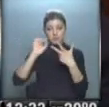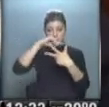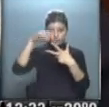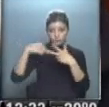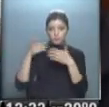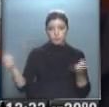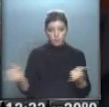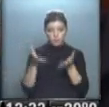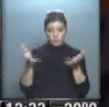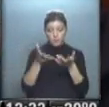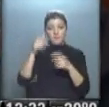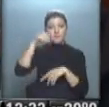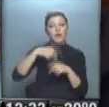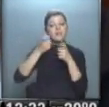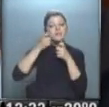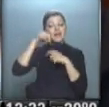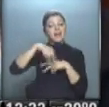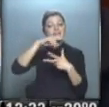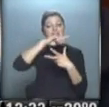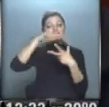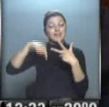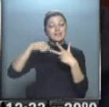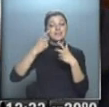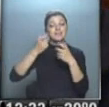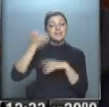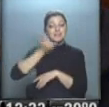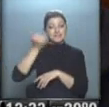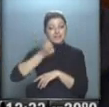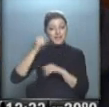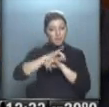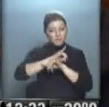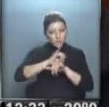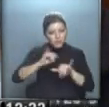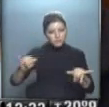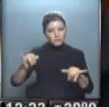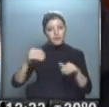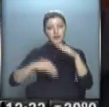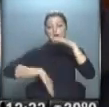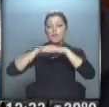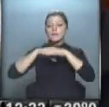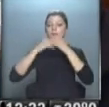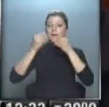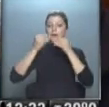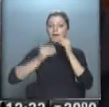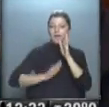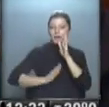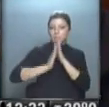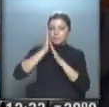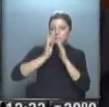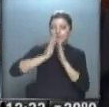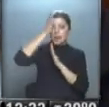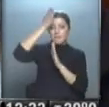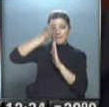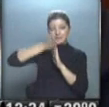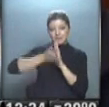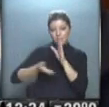señales tengan pantallas de difusión. Los límites son precisamente para evitar la integración vertical y que estas señales, por